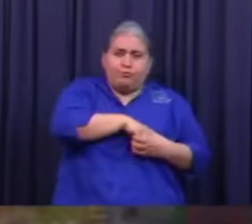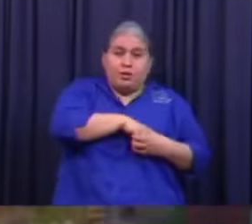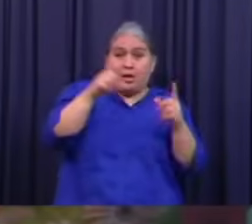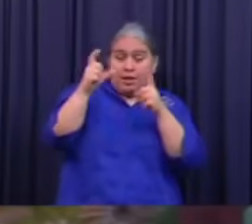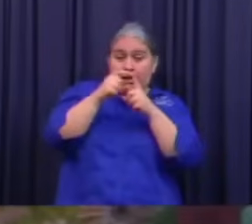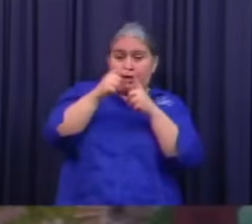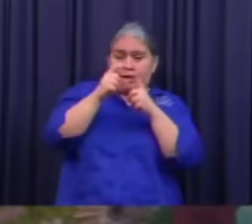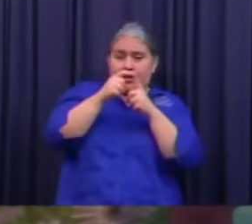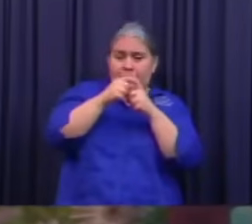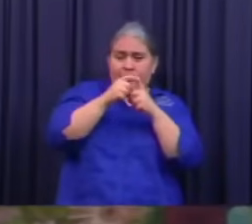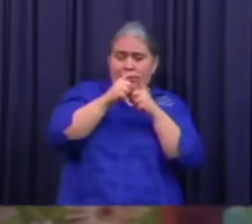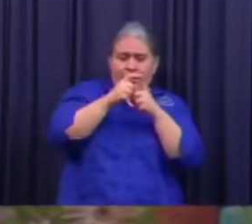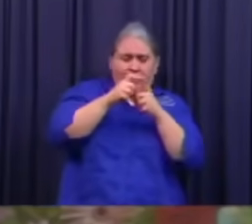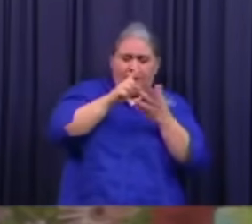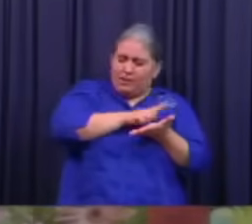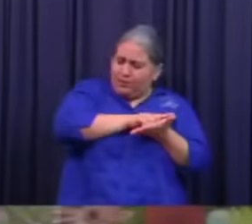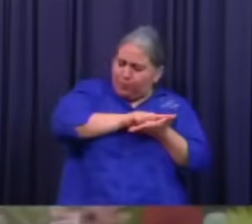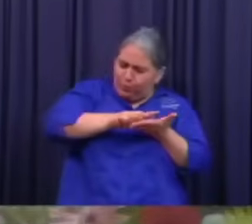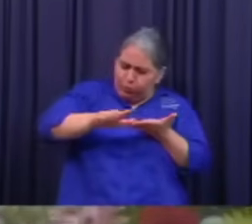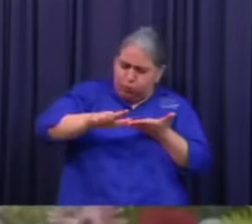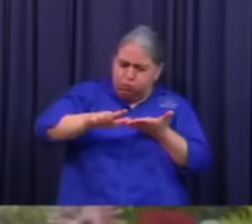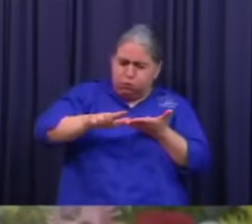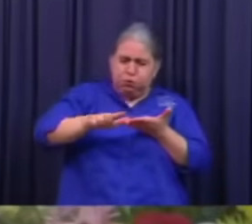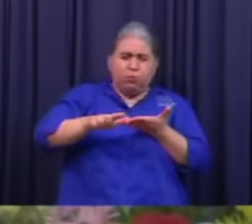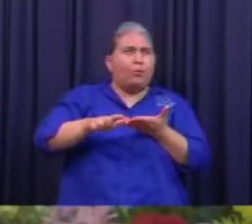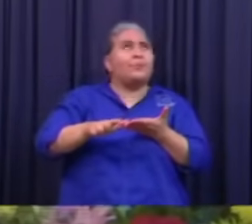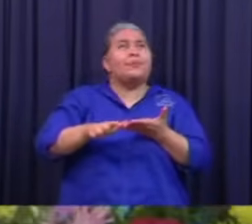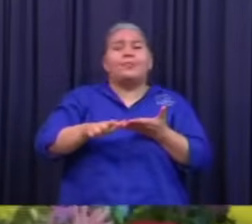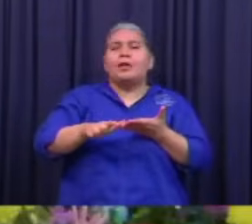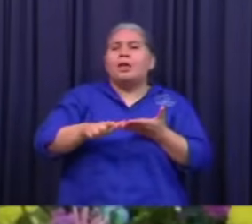vacía que nos limpie que nos